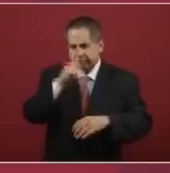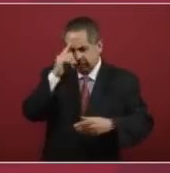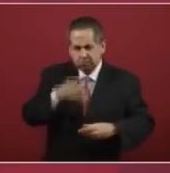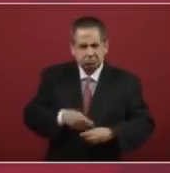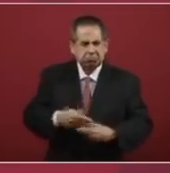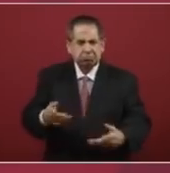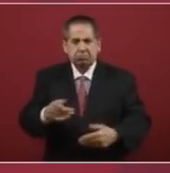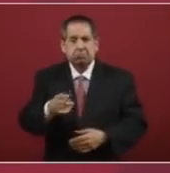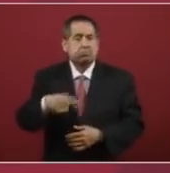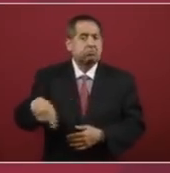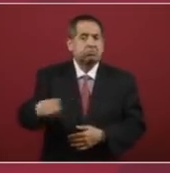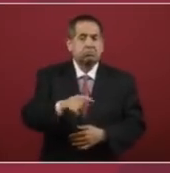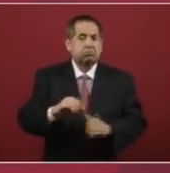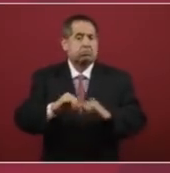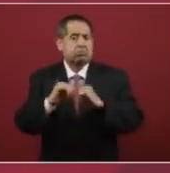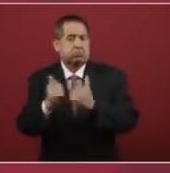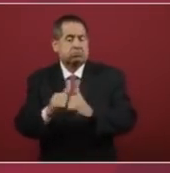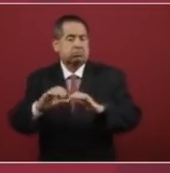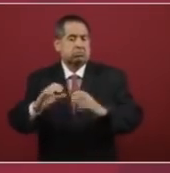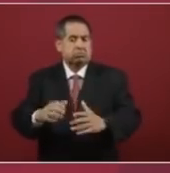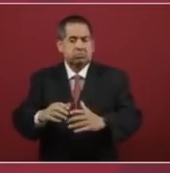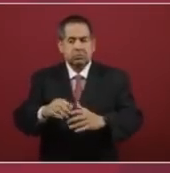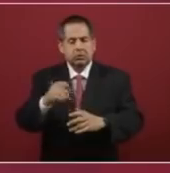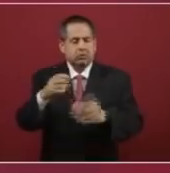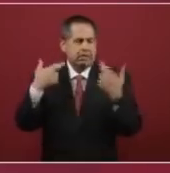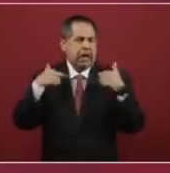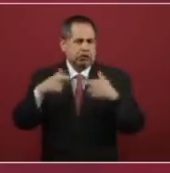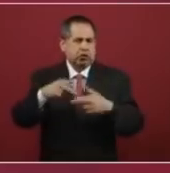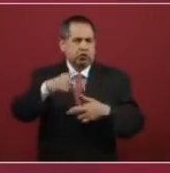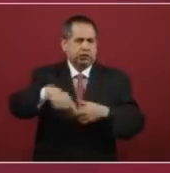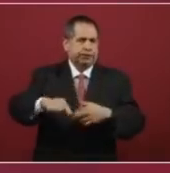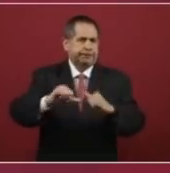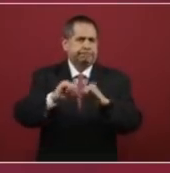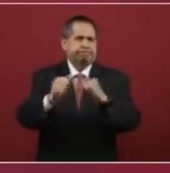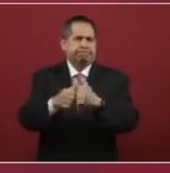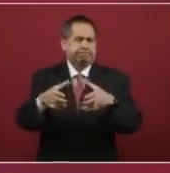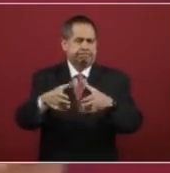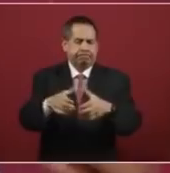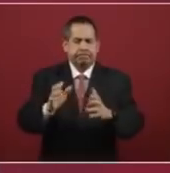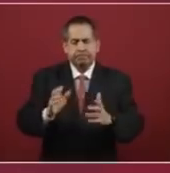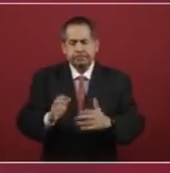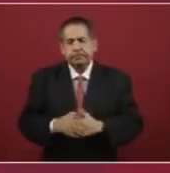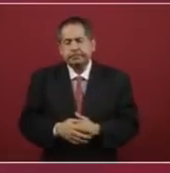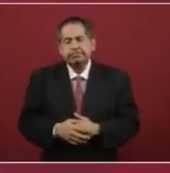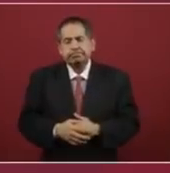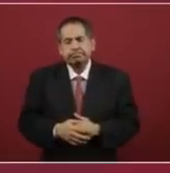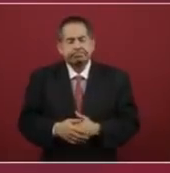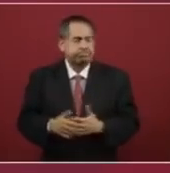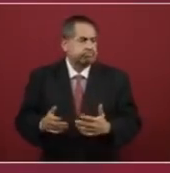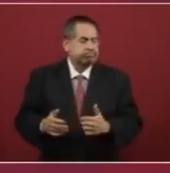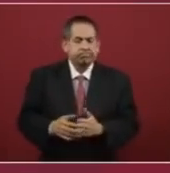las organizaciones magisteriales. Si ya hicimos